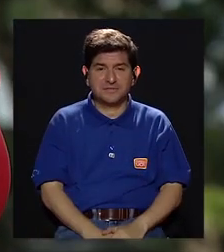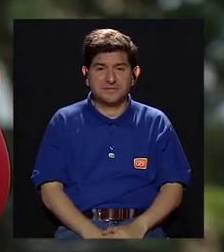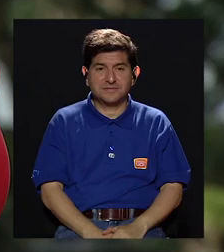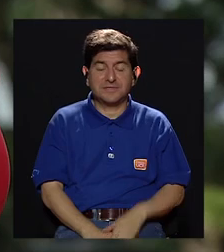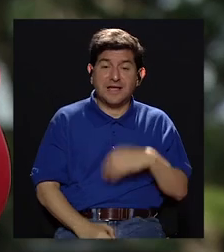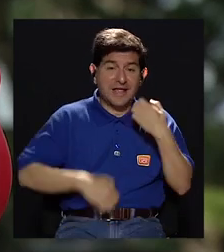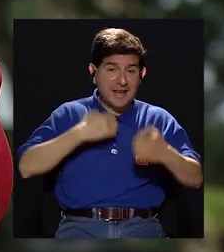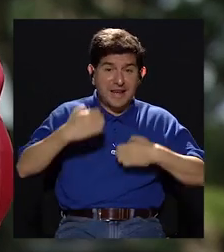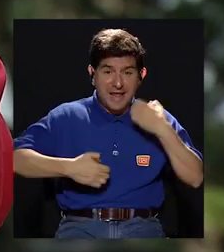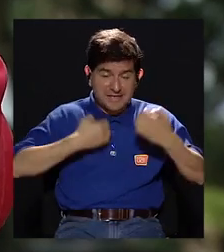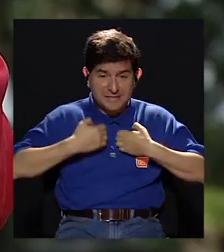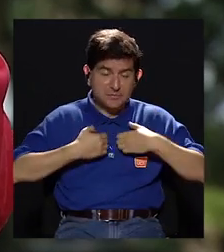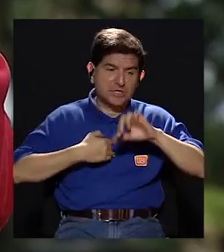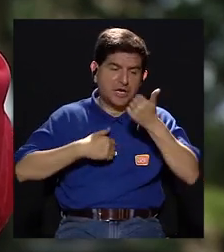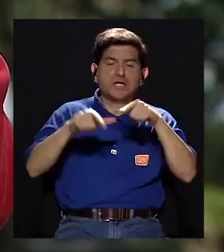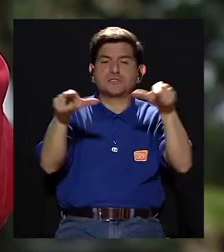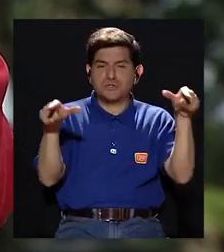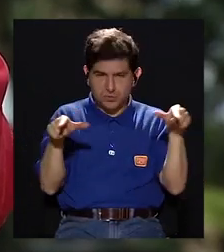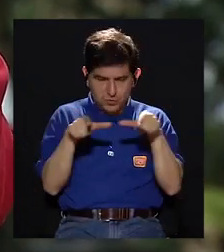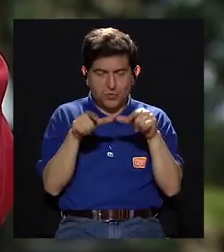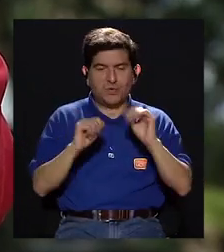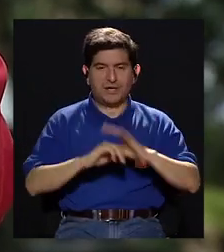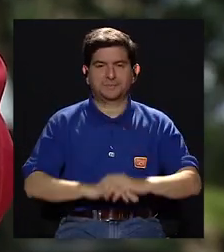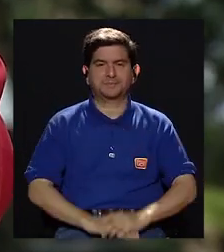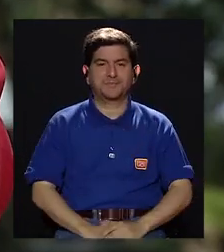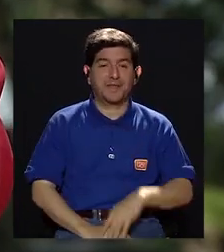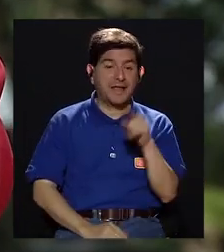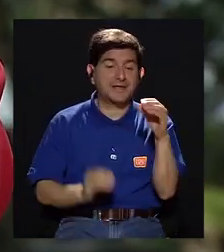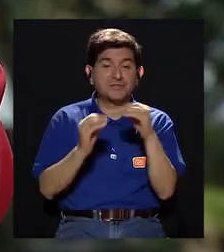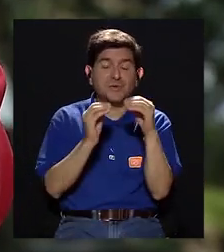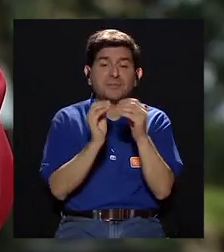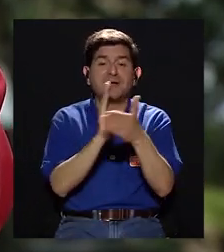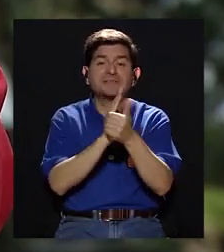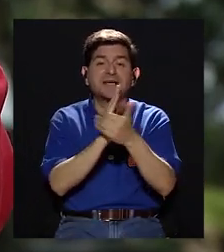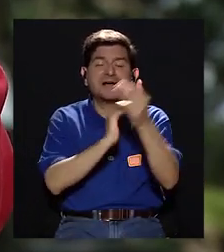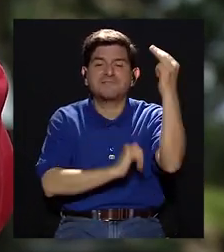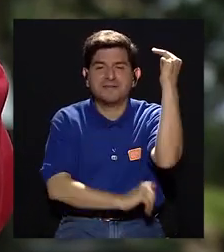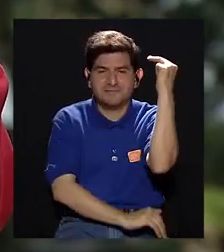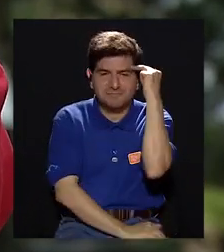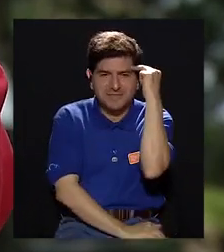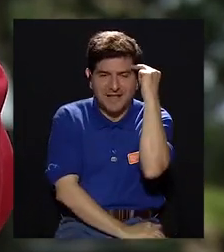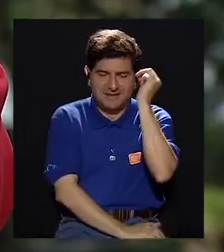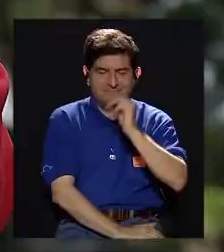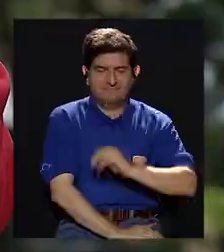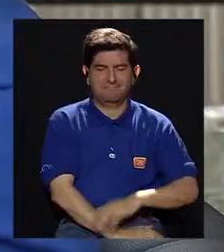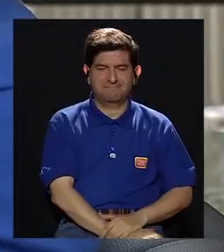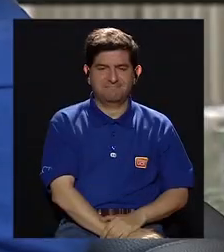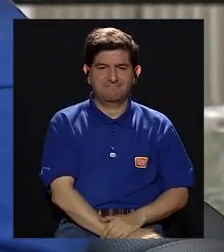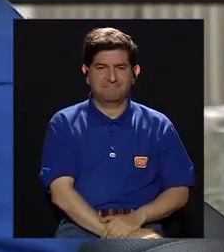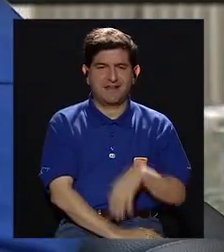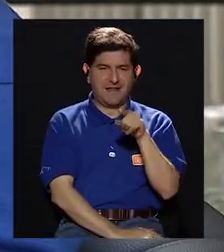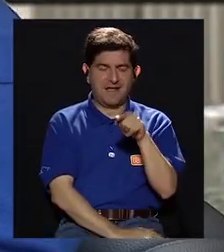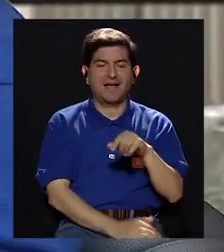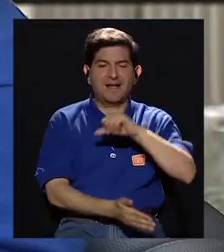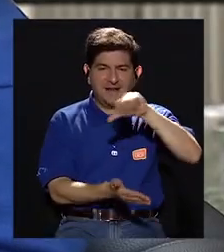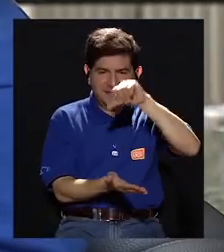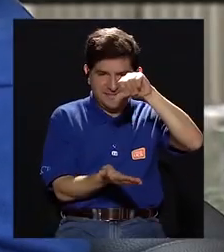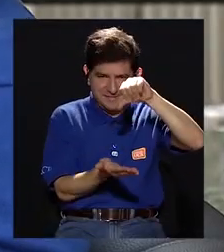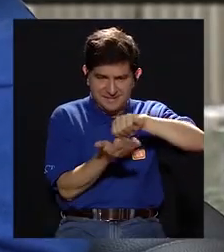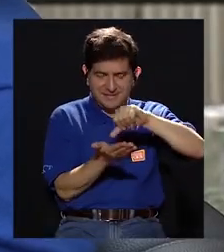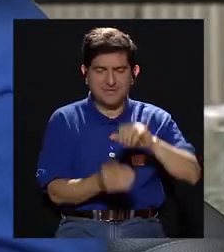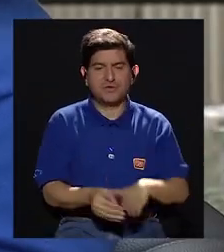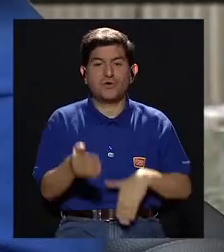la cosa de las emociones la vamos a tratar en otro punto. Ah, ok. Esto es más para las facultades mentales. Entonces, para eso es que vamos a usar este